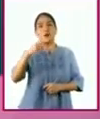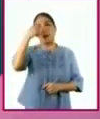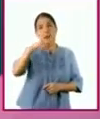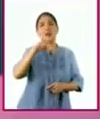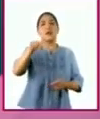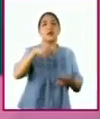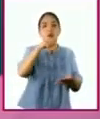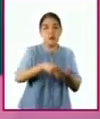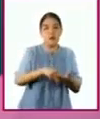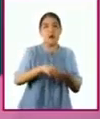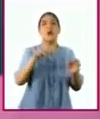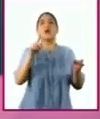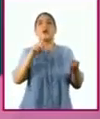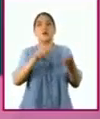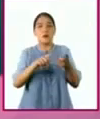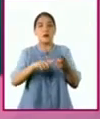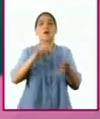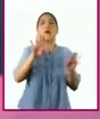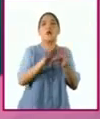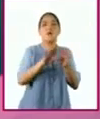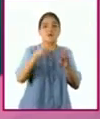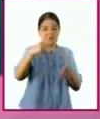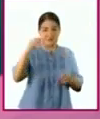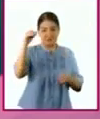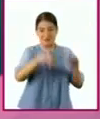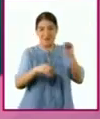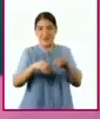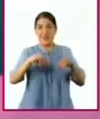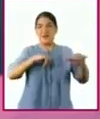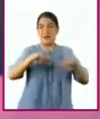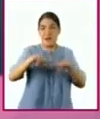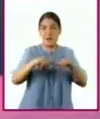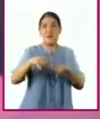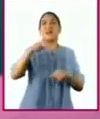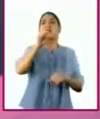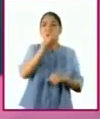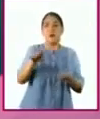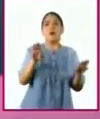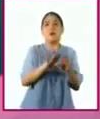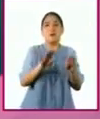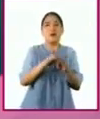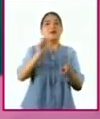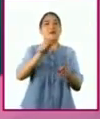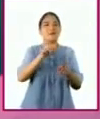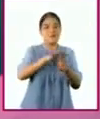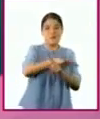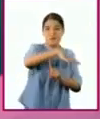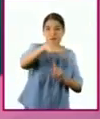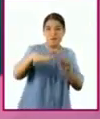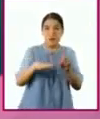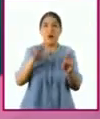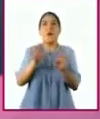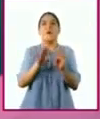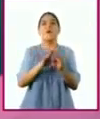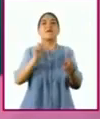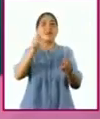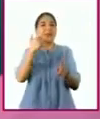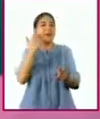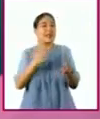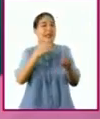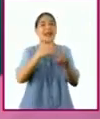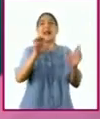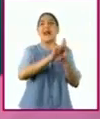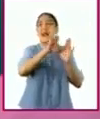distribución y extensión de algunos de los componentes geográficos o bien para señalar la magnitud de algún indicador. Por